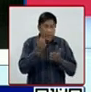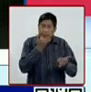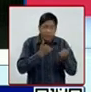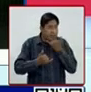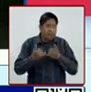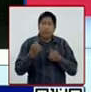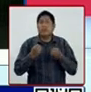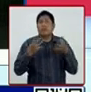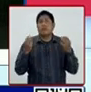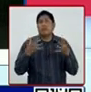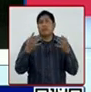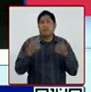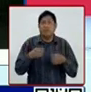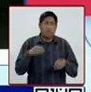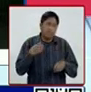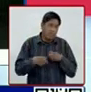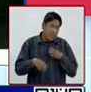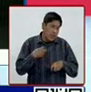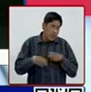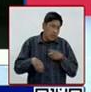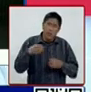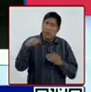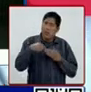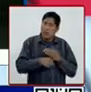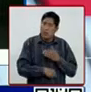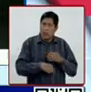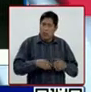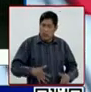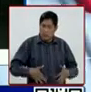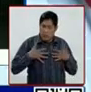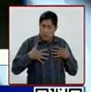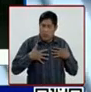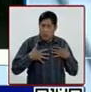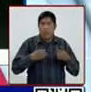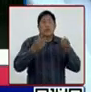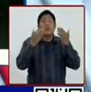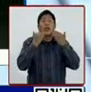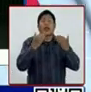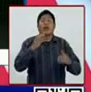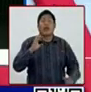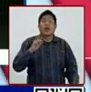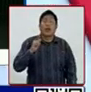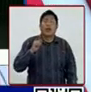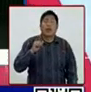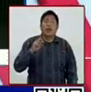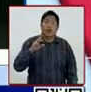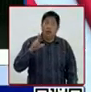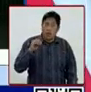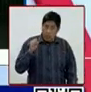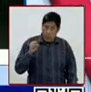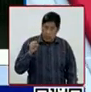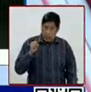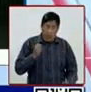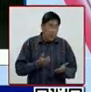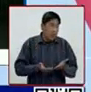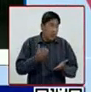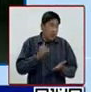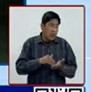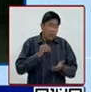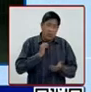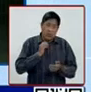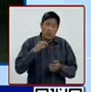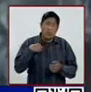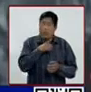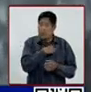sido enfrentamientos sumamente tensos y complicados los que se han vivido Hay momentos complicados Gracias Carlos en algún momento retornamos con nuestras unidades